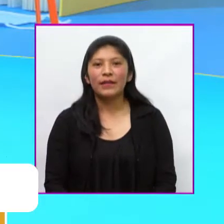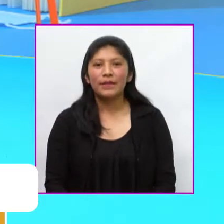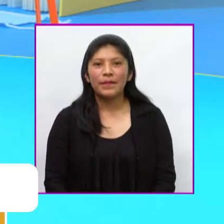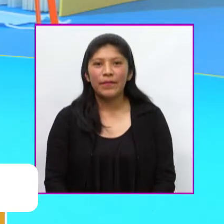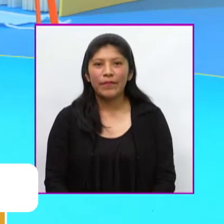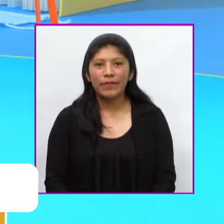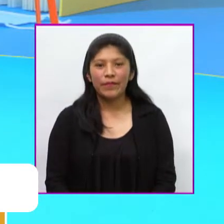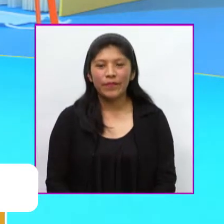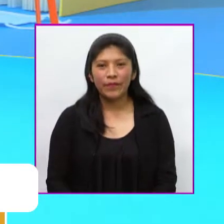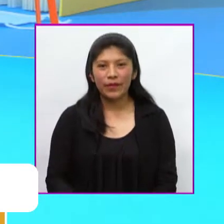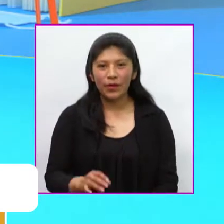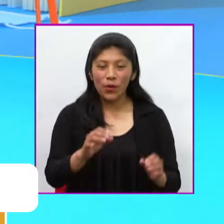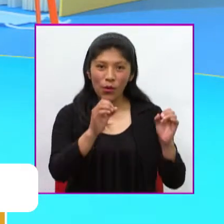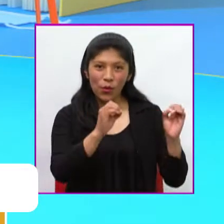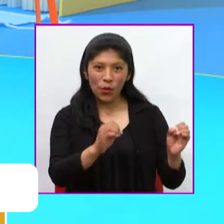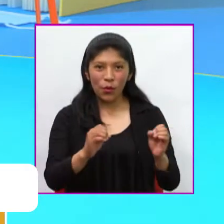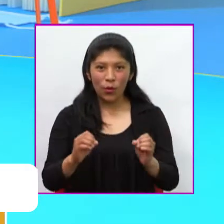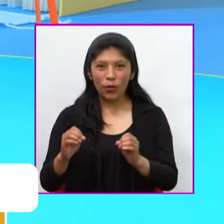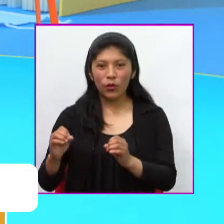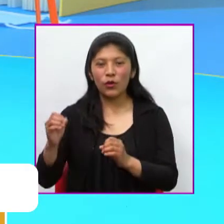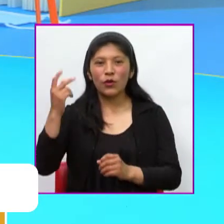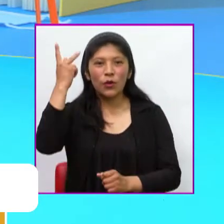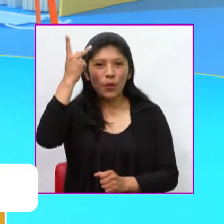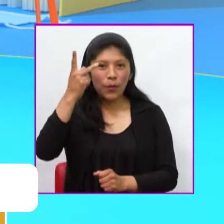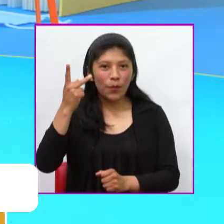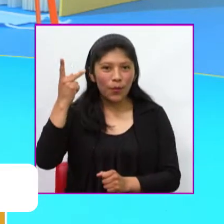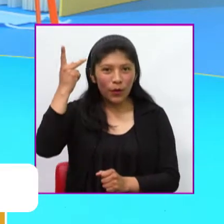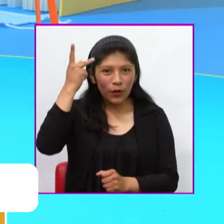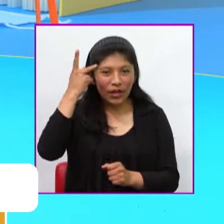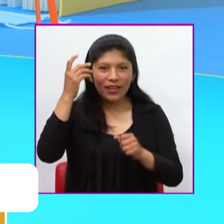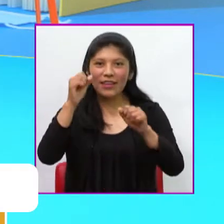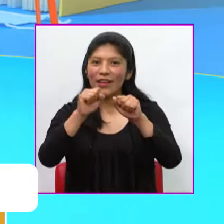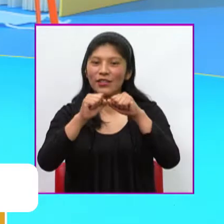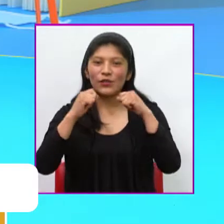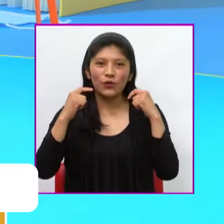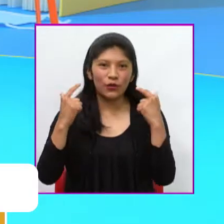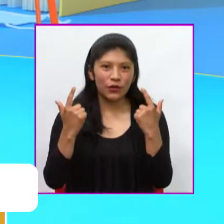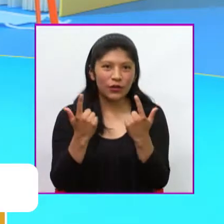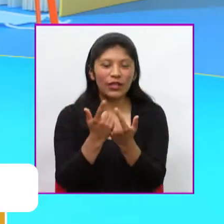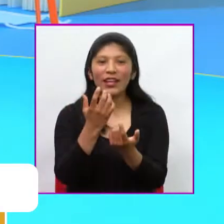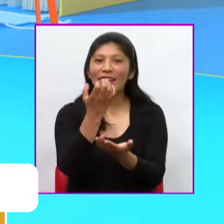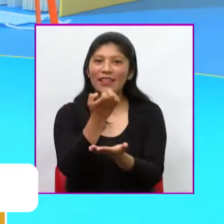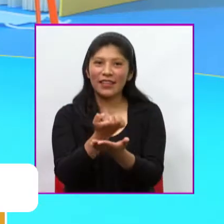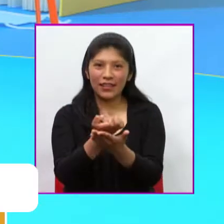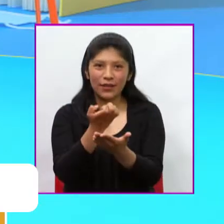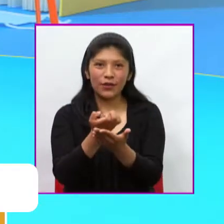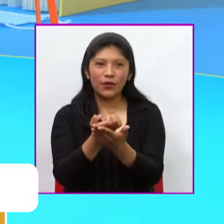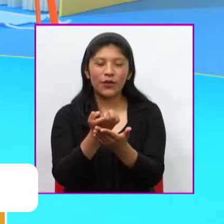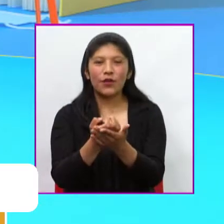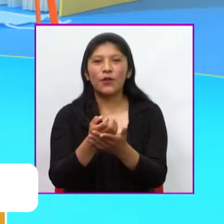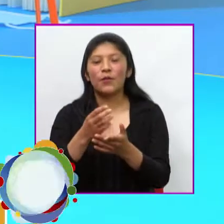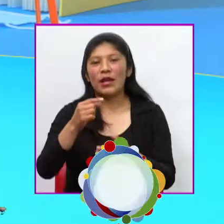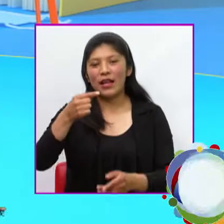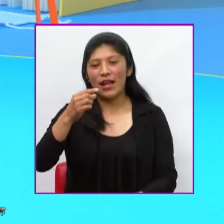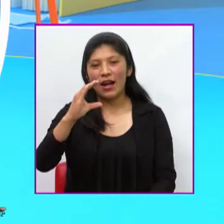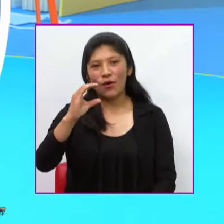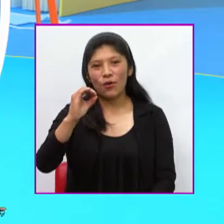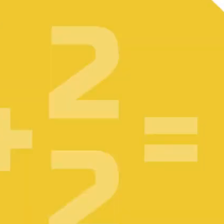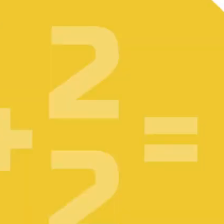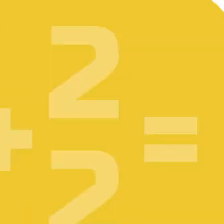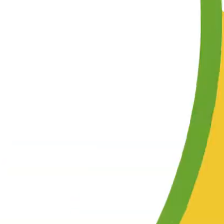tema organización política, social y económica en la colonia.